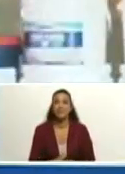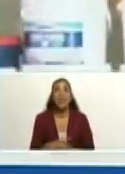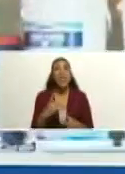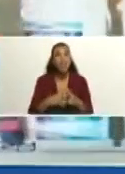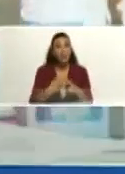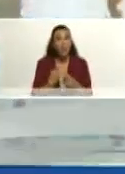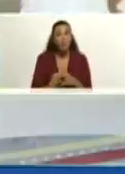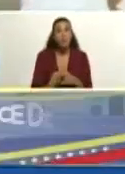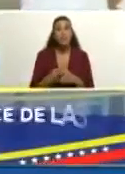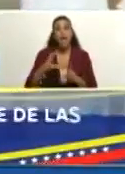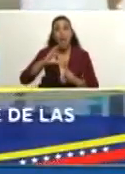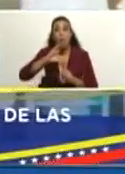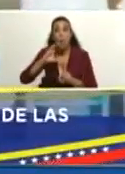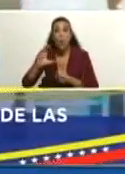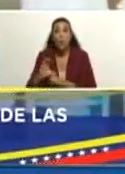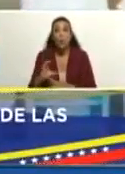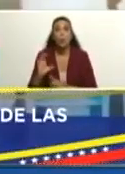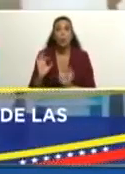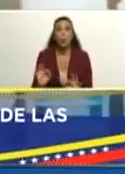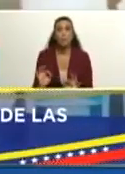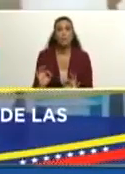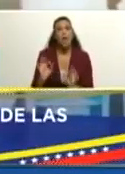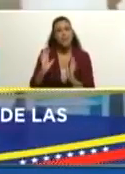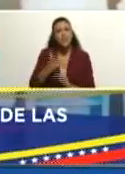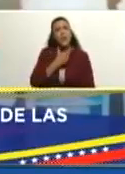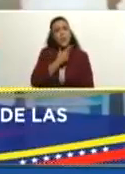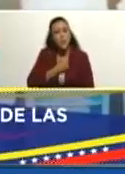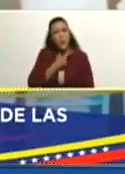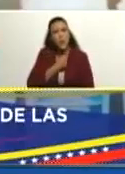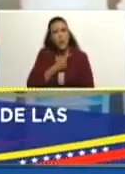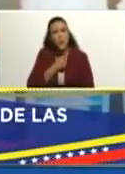Entonces, fíjate, así como nos gusta,